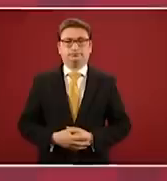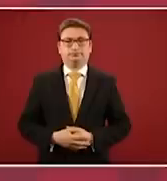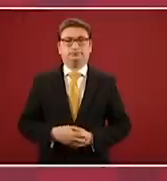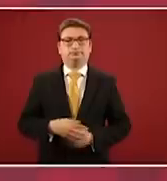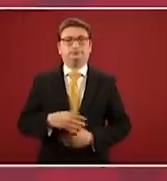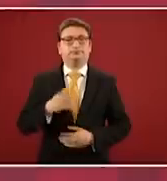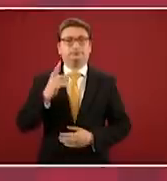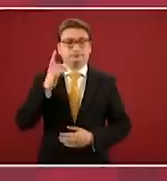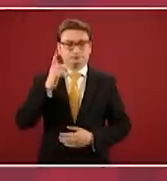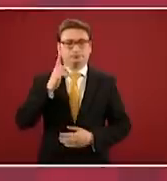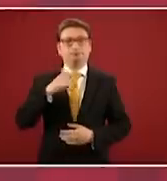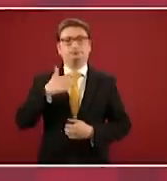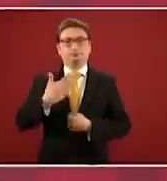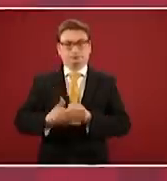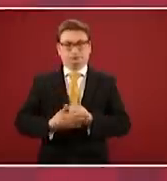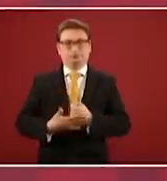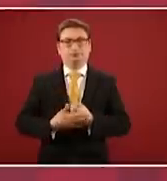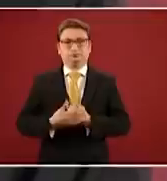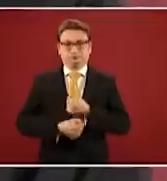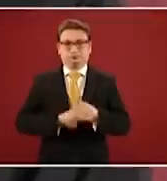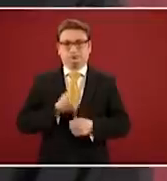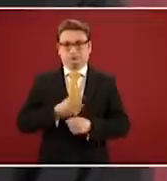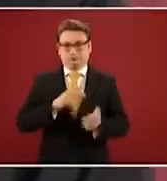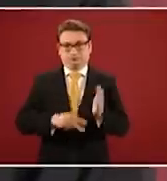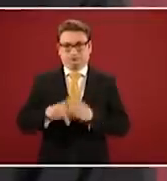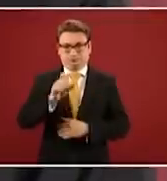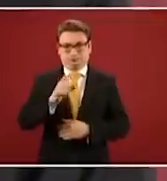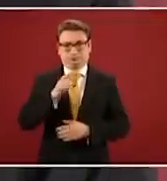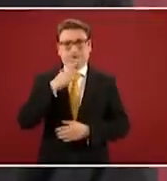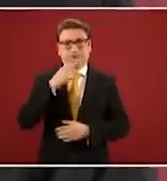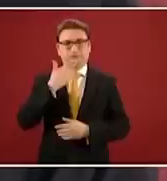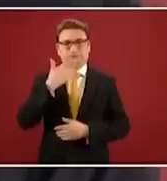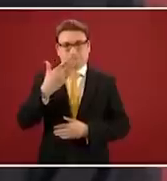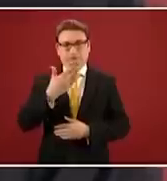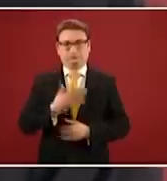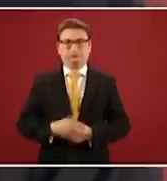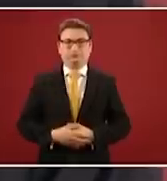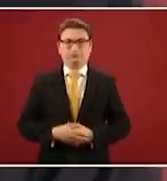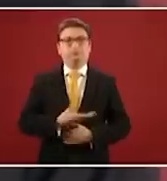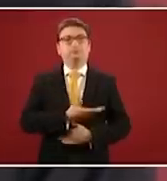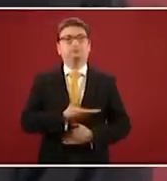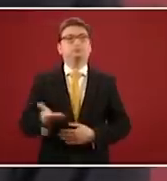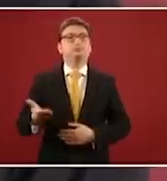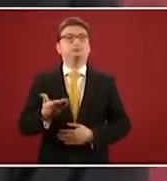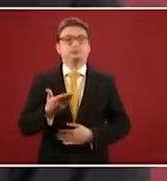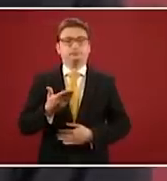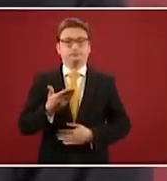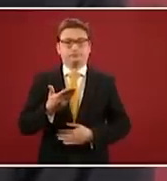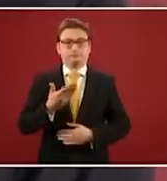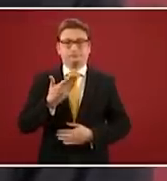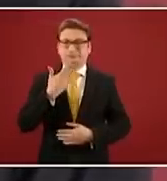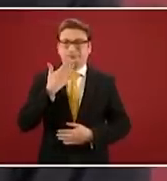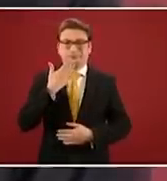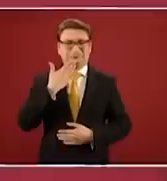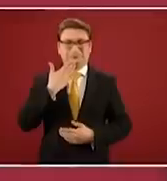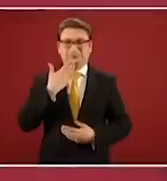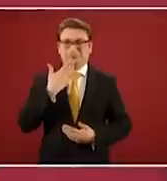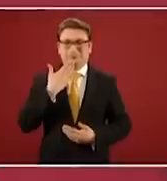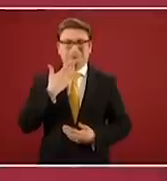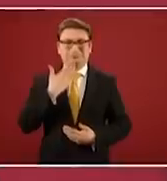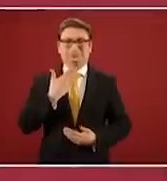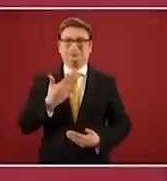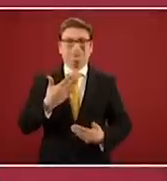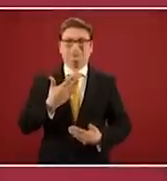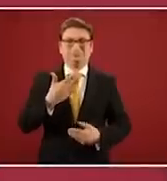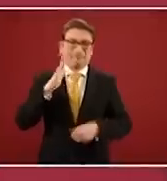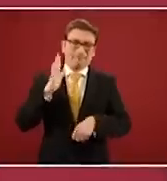deseo de que nos vaya bien en el 2020. A ustedes que la pasen, pero más